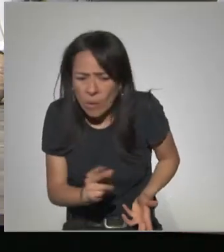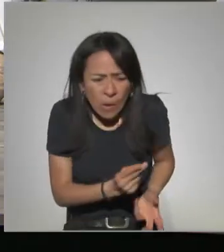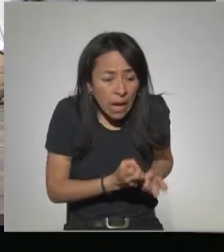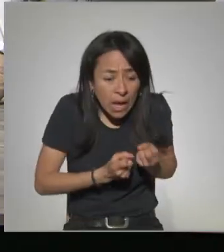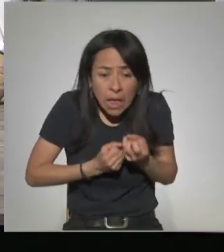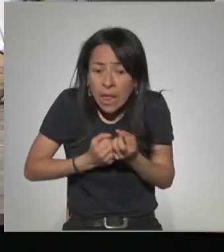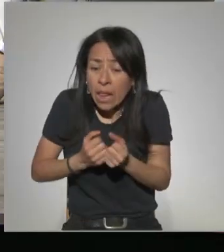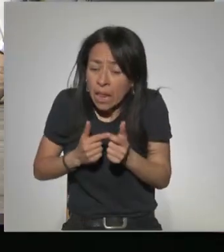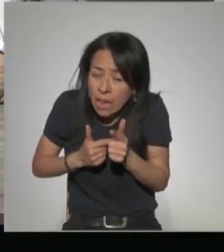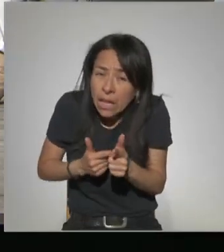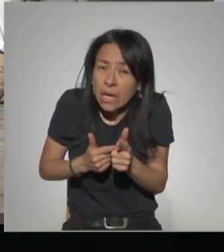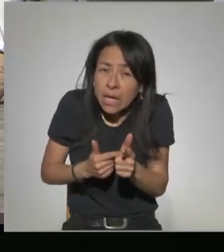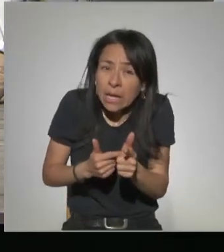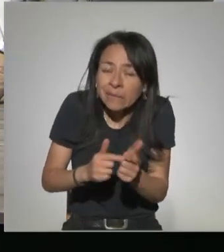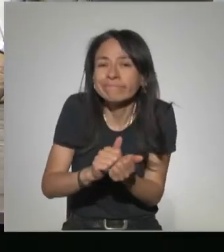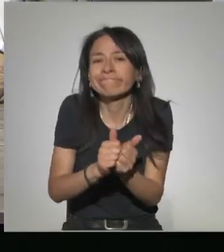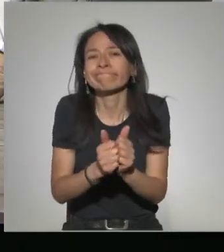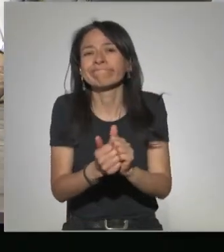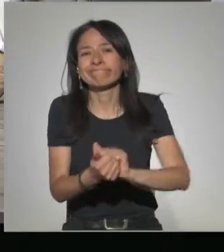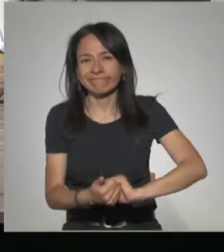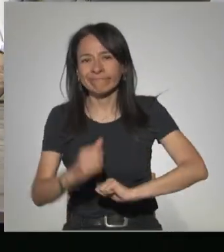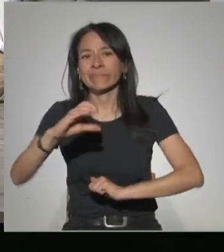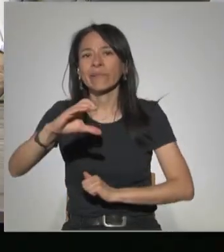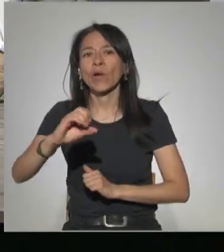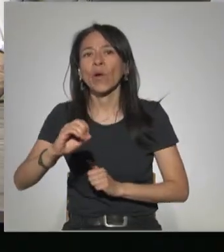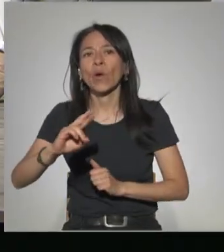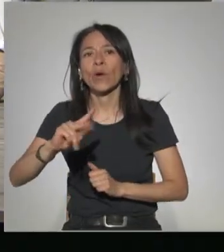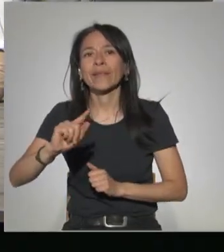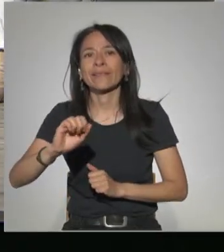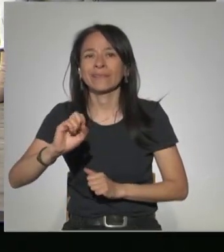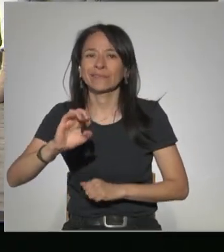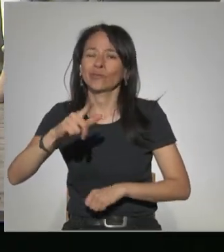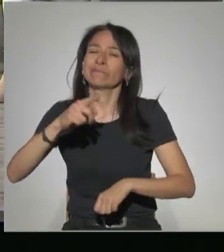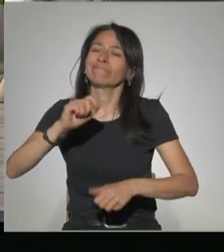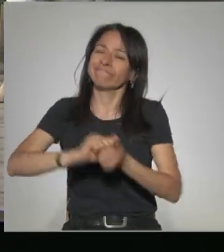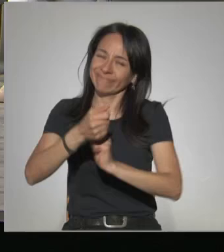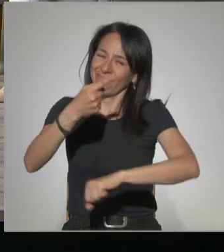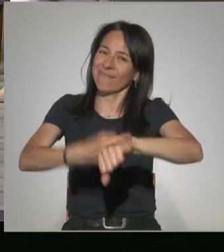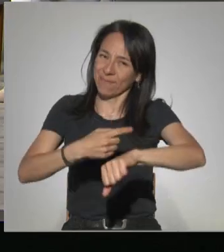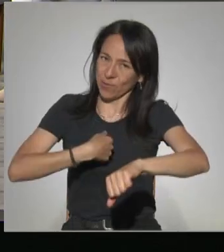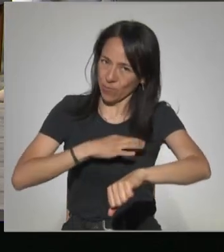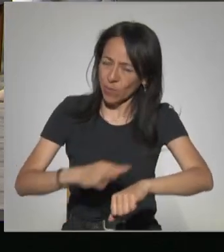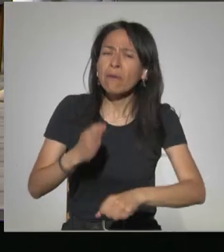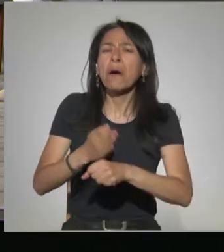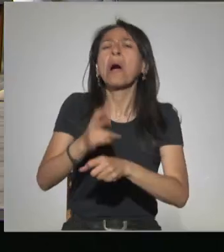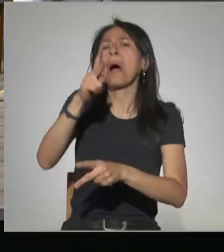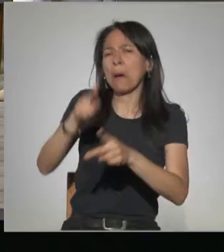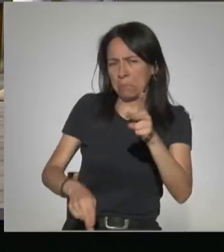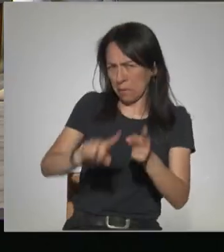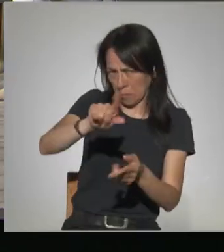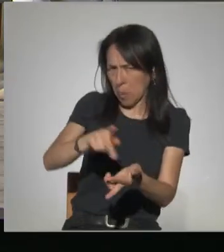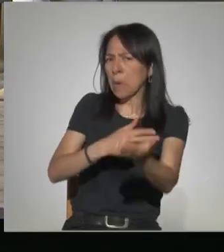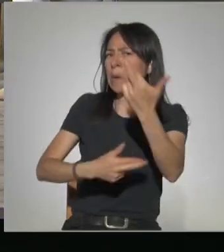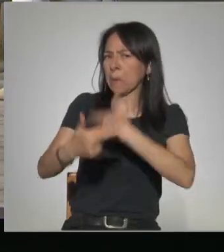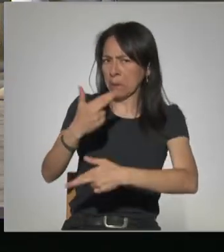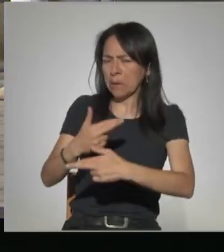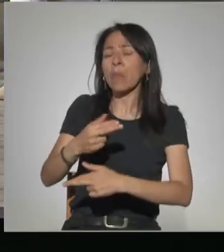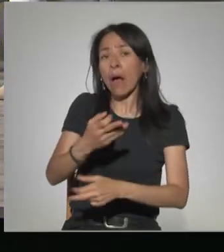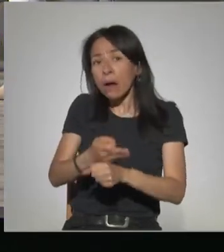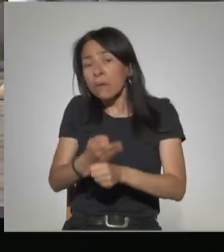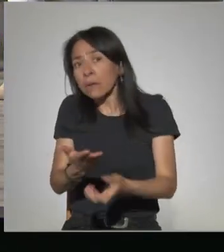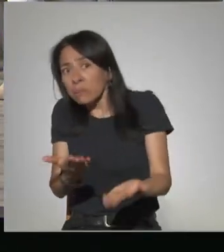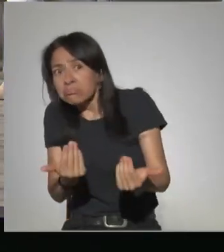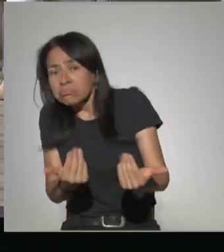Claro. Ok. Vamos a ir a un corte, en un momentito regresamos y también vamos a empezar a escuchar qué es lo que ustedes nos quieren decir